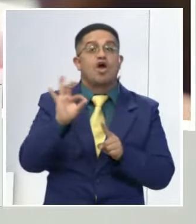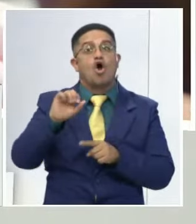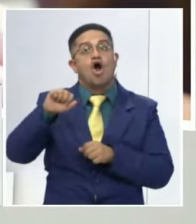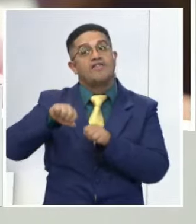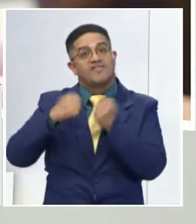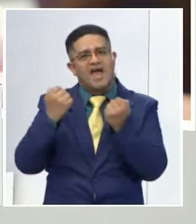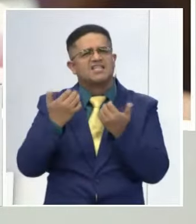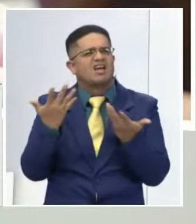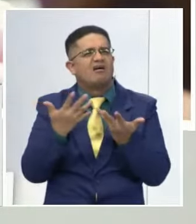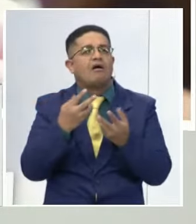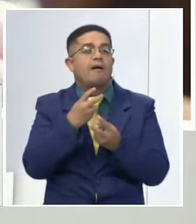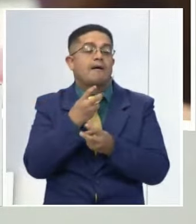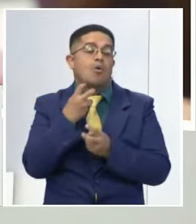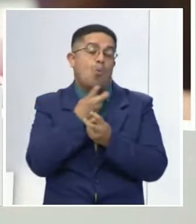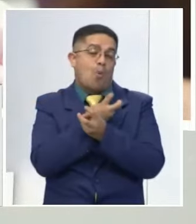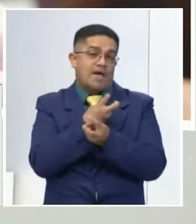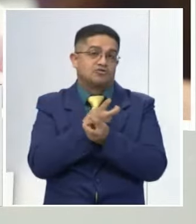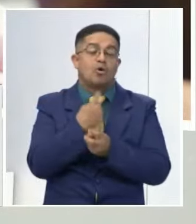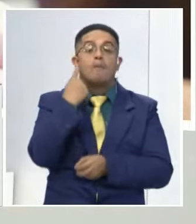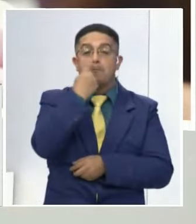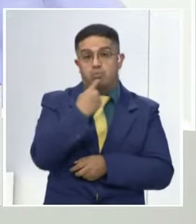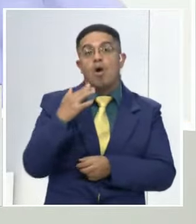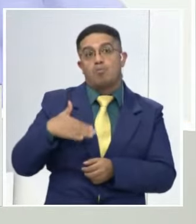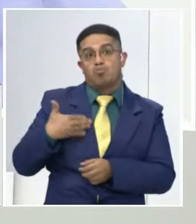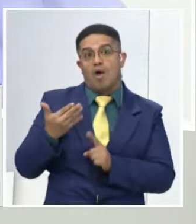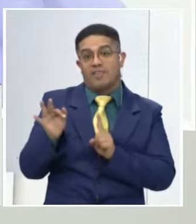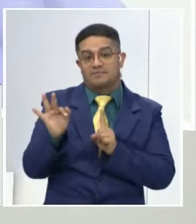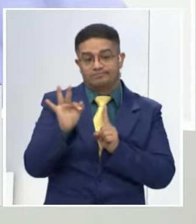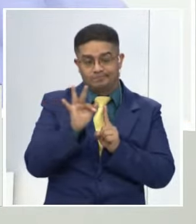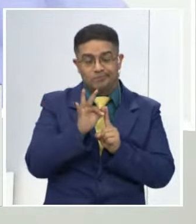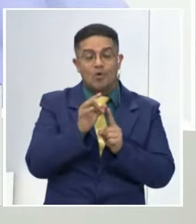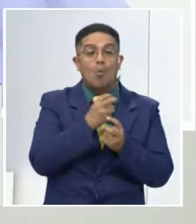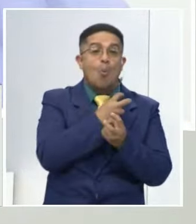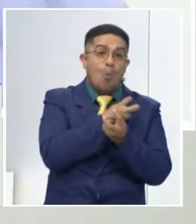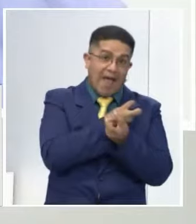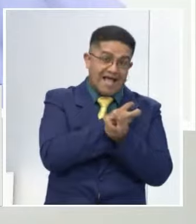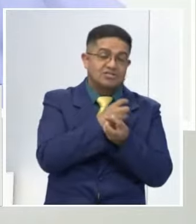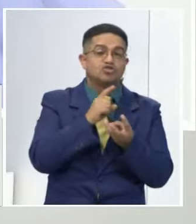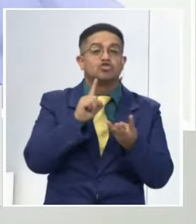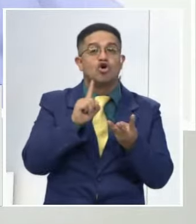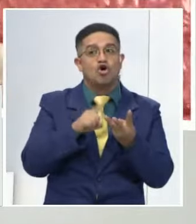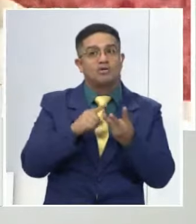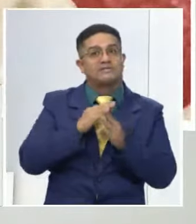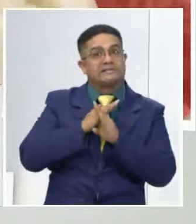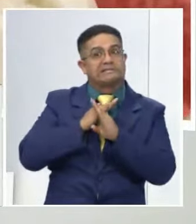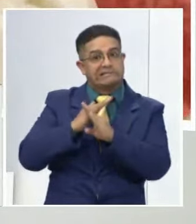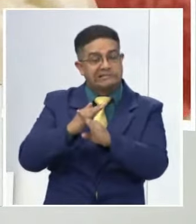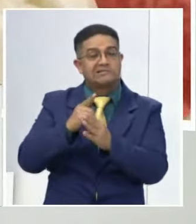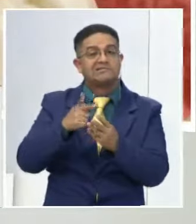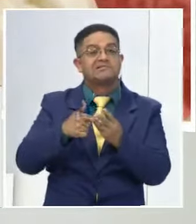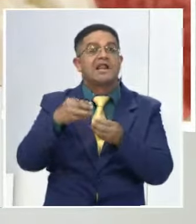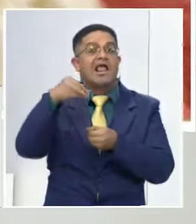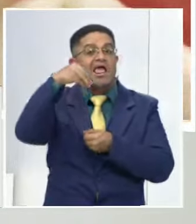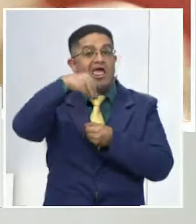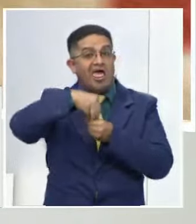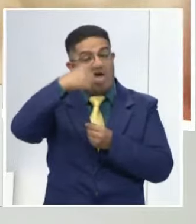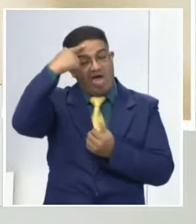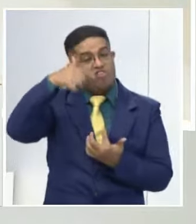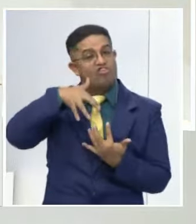tejido óseo. La boca puede tener patologías óseas, patologías musculares, patología inmunológica, endocrinas,